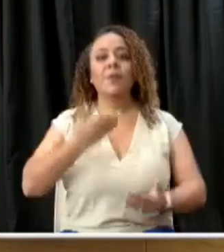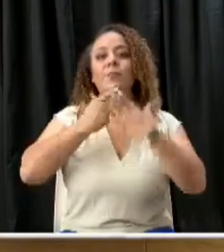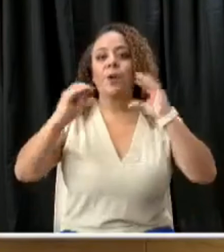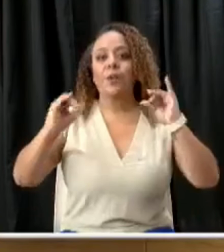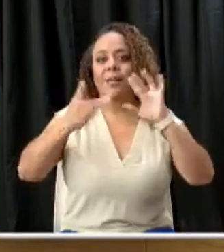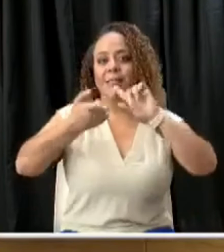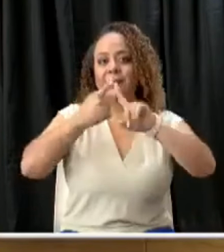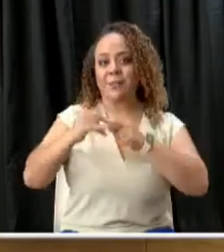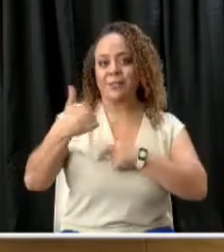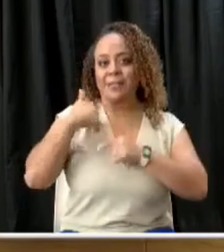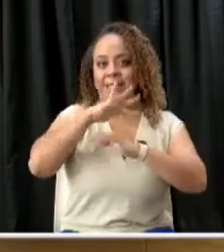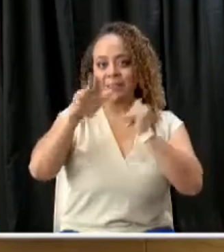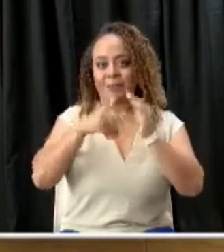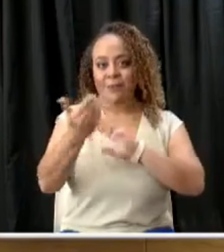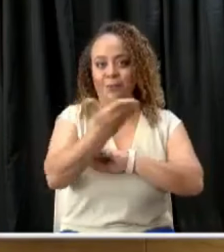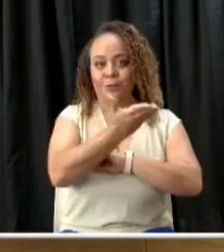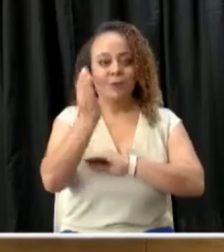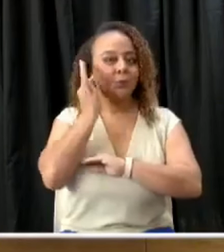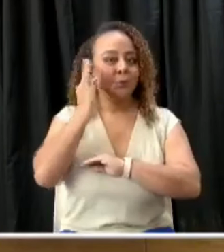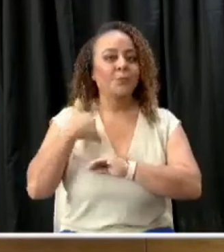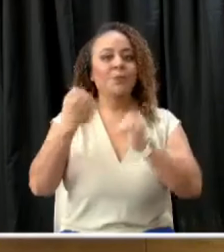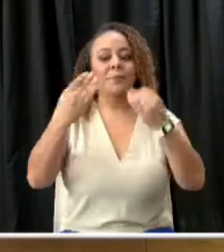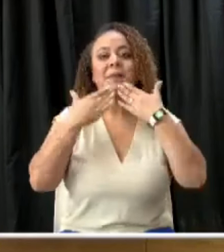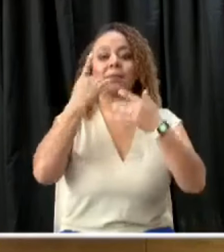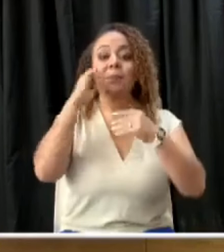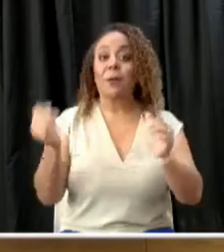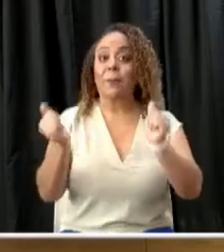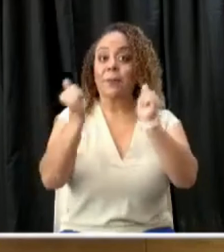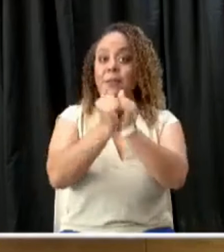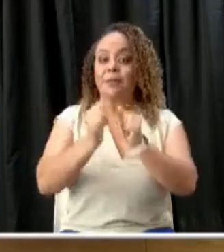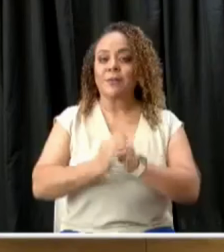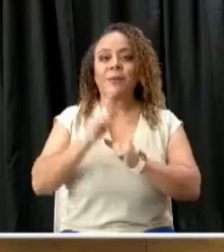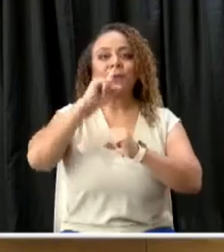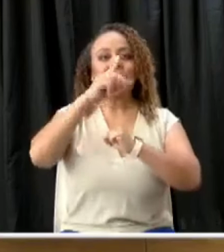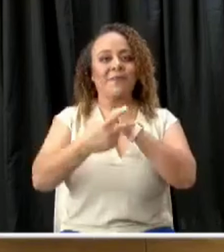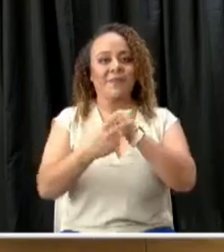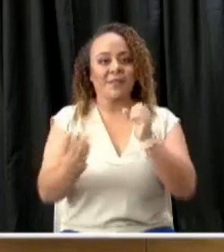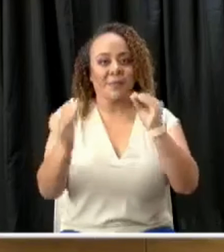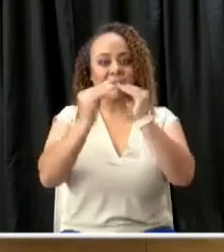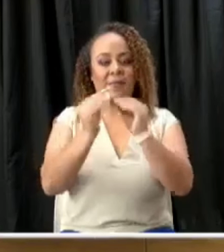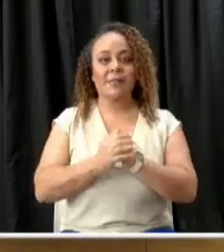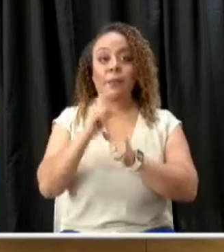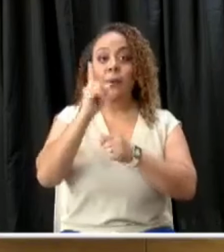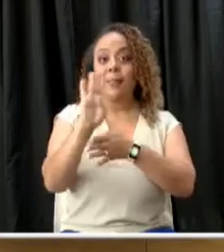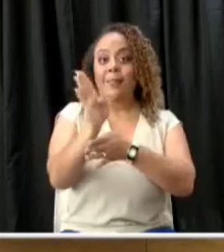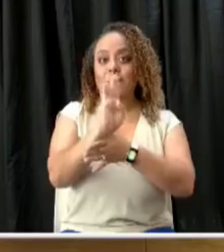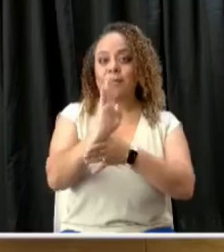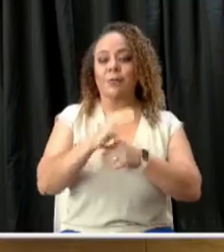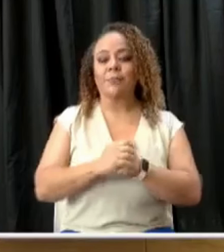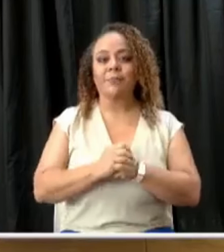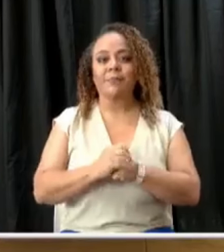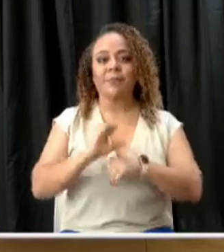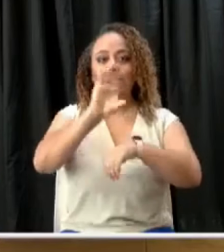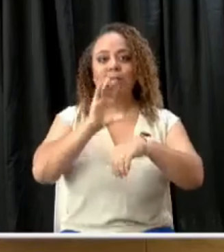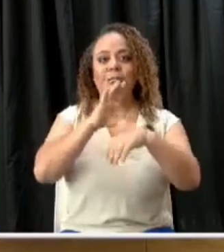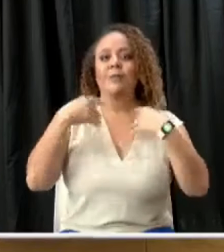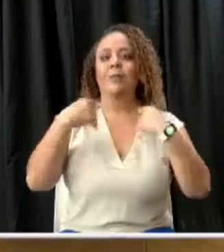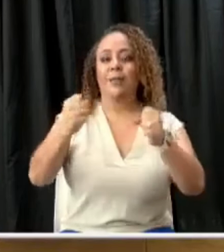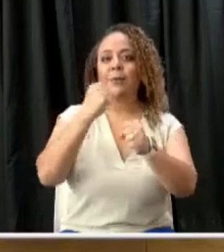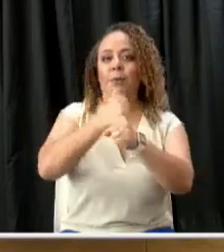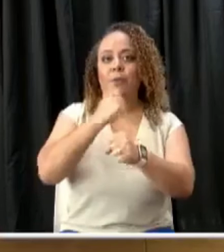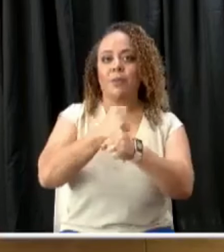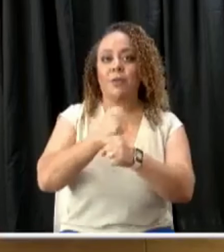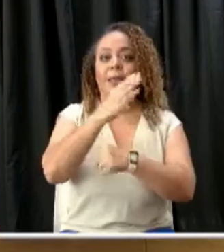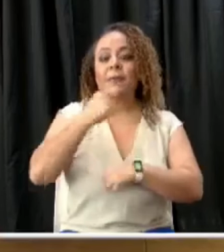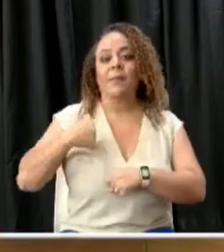buenos días, amigos. Tengan todos y todas muchísimas gracias por acompañarnos una vez más en una transmisión del Consejo de Salud